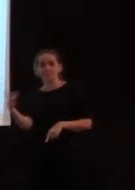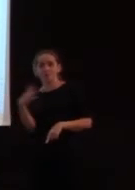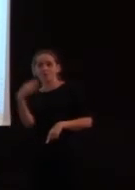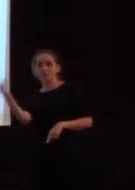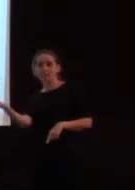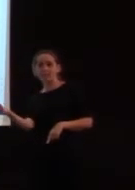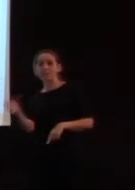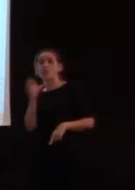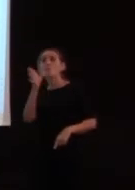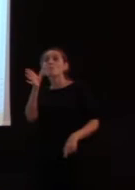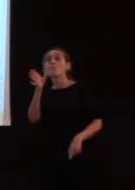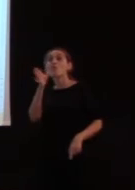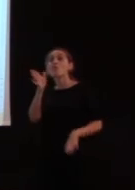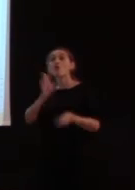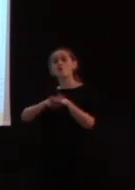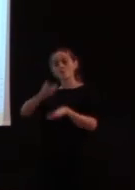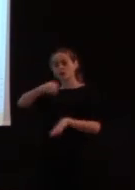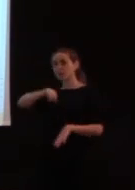no las hemos explicado nunca.